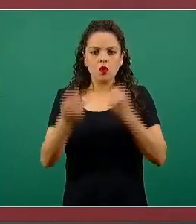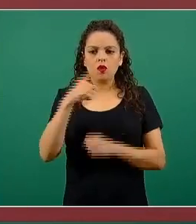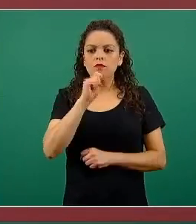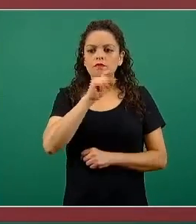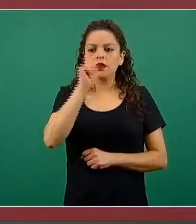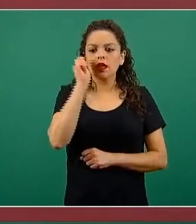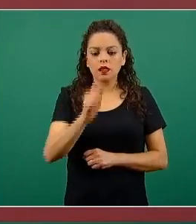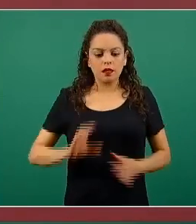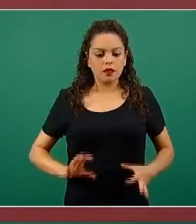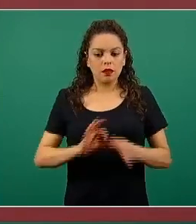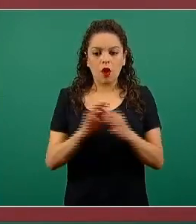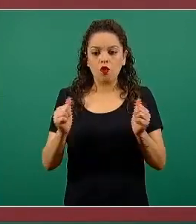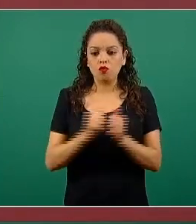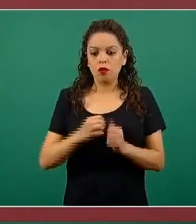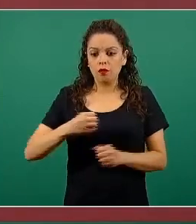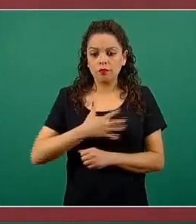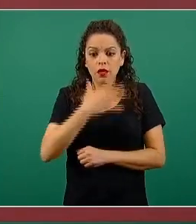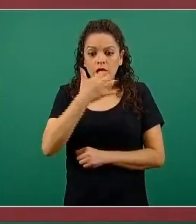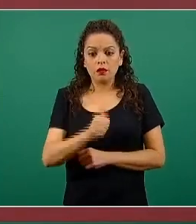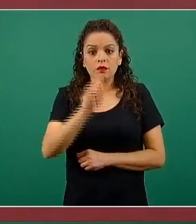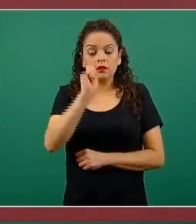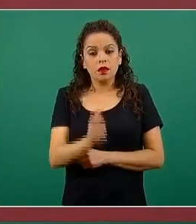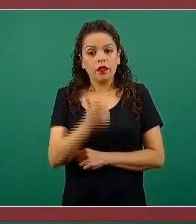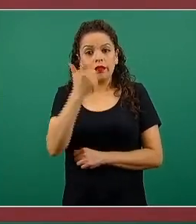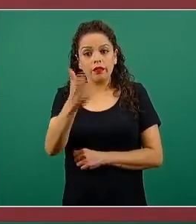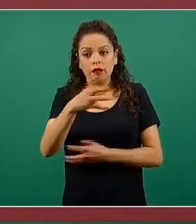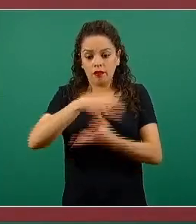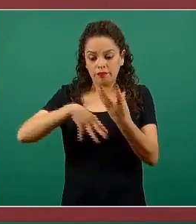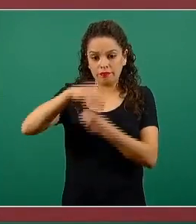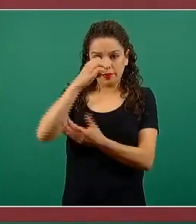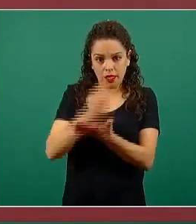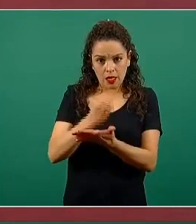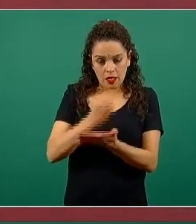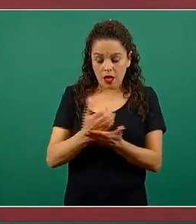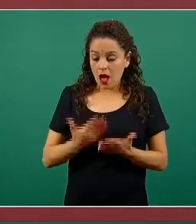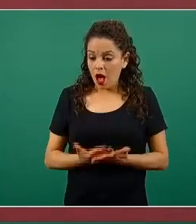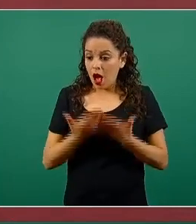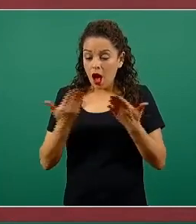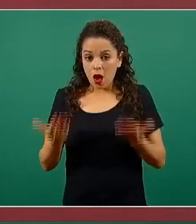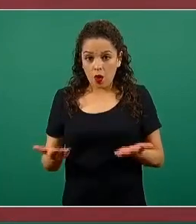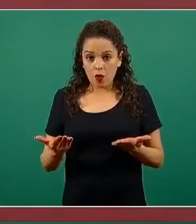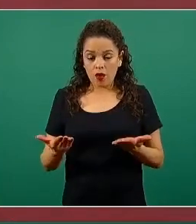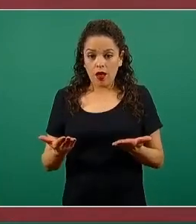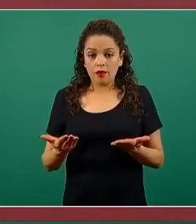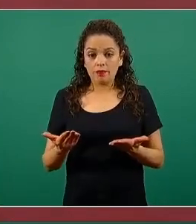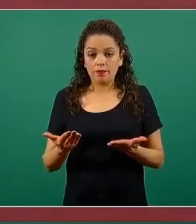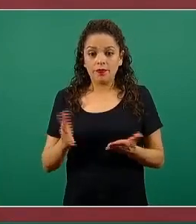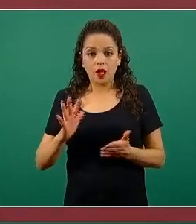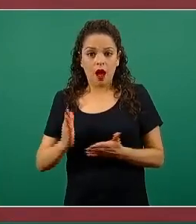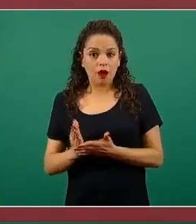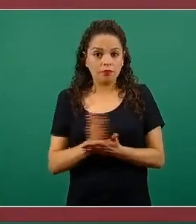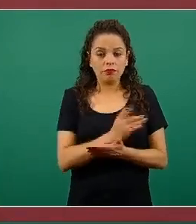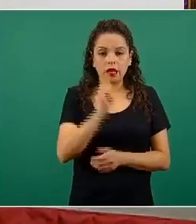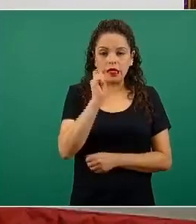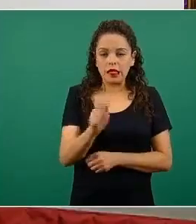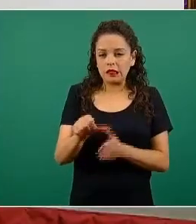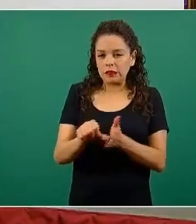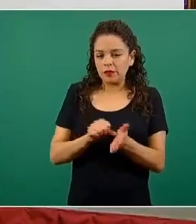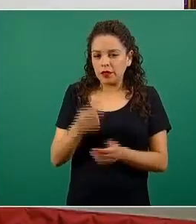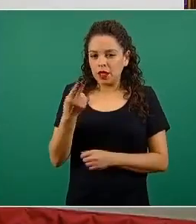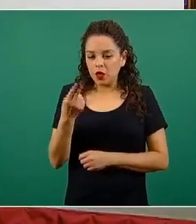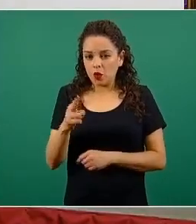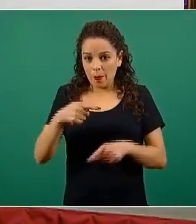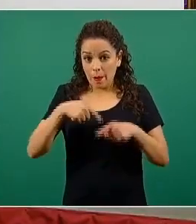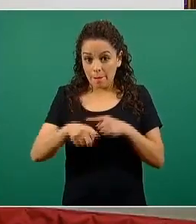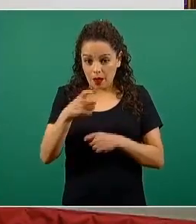ver con el bienestar y la economía. Y ahora recientemente, esto ya posterior a noviembre, cuando se empezó